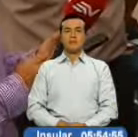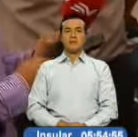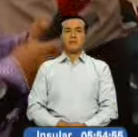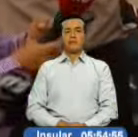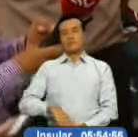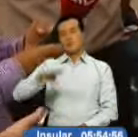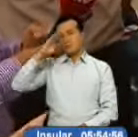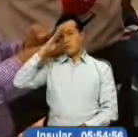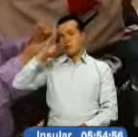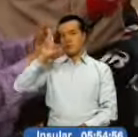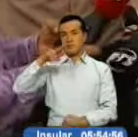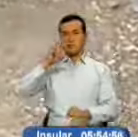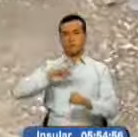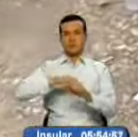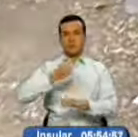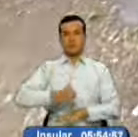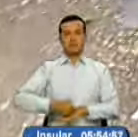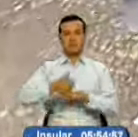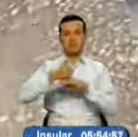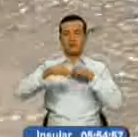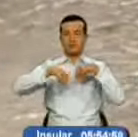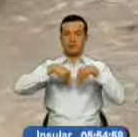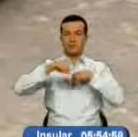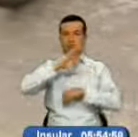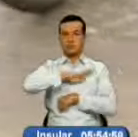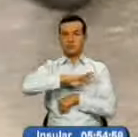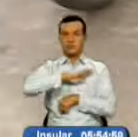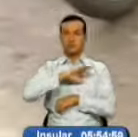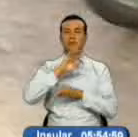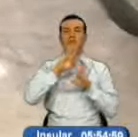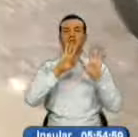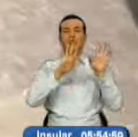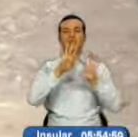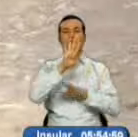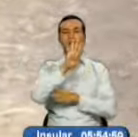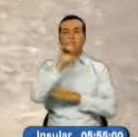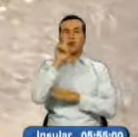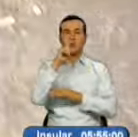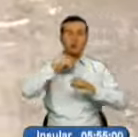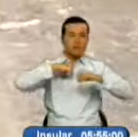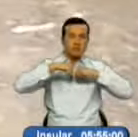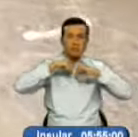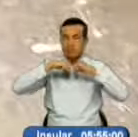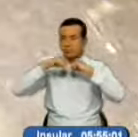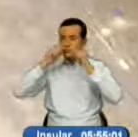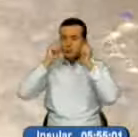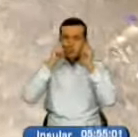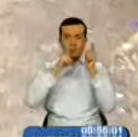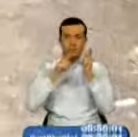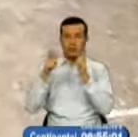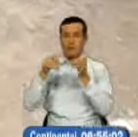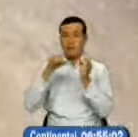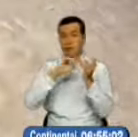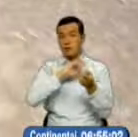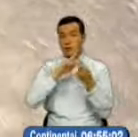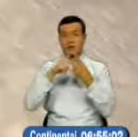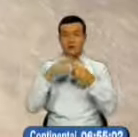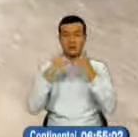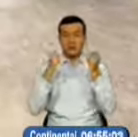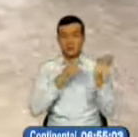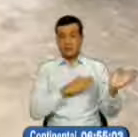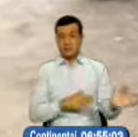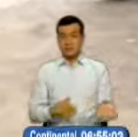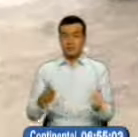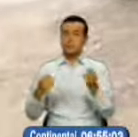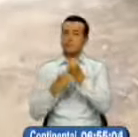La Policía Nacional y Autoridad de Tránsito Municipal realizó 941 operativos conjuntos entre febrero y marzo del año en curso